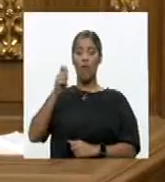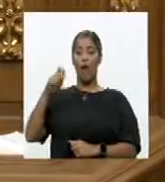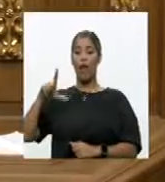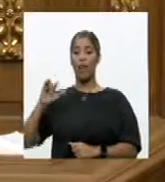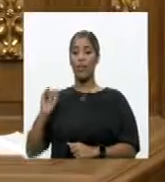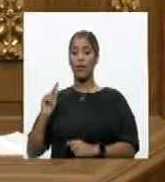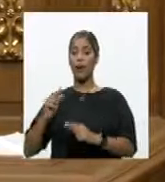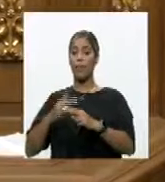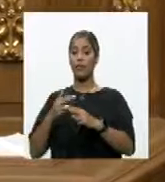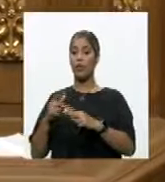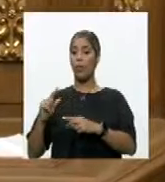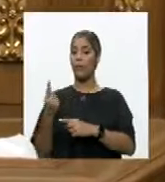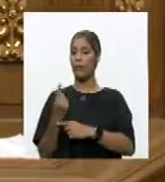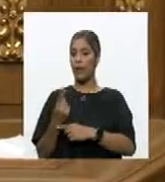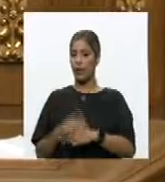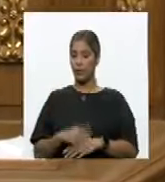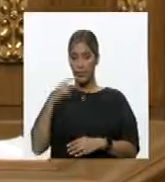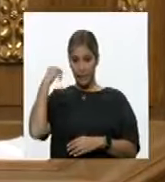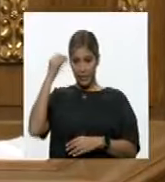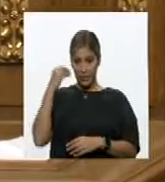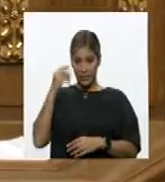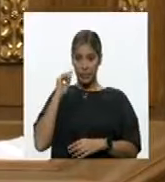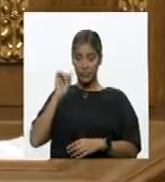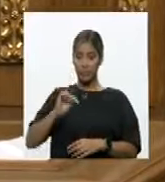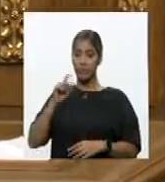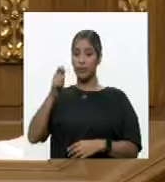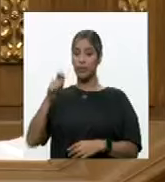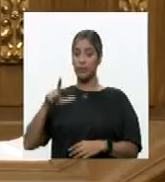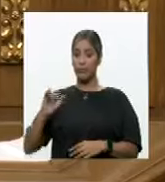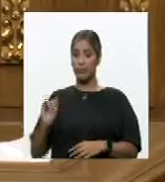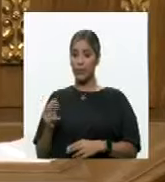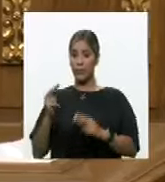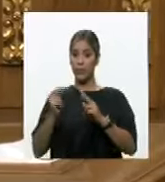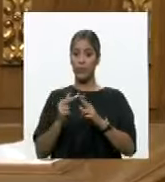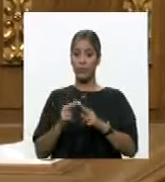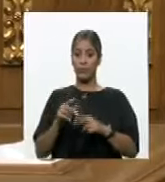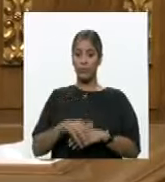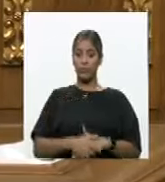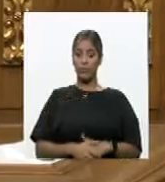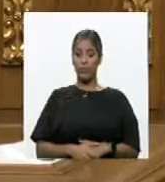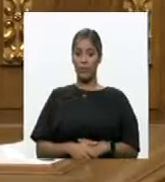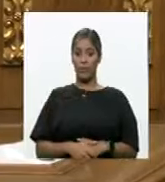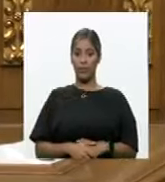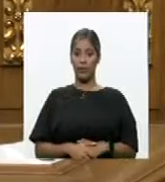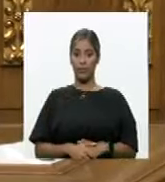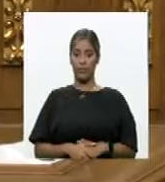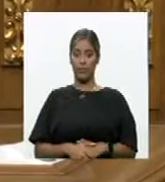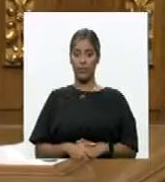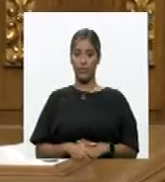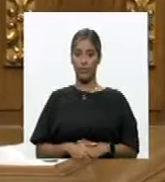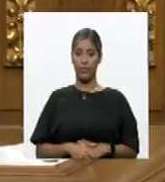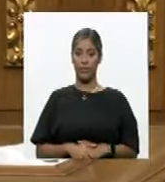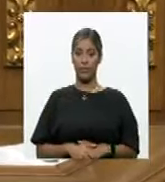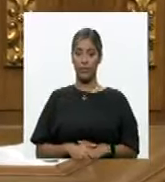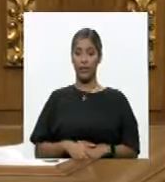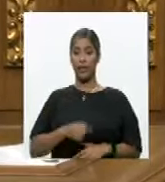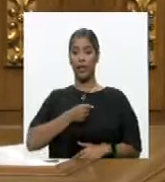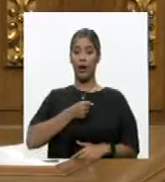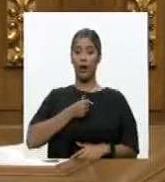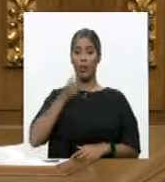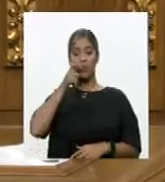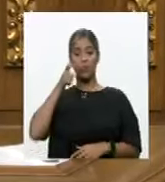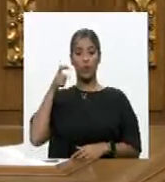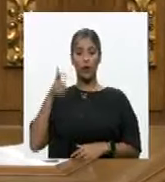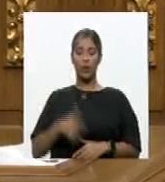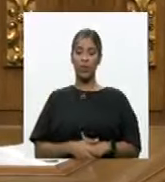Primera, considerando que Alí Rafael Primera Rosa, el conocido por el pueblo venezolano como Alí Primera o el cantor del pueblo,